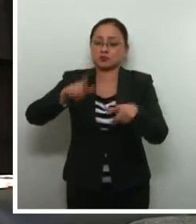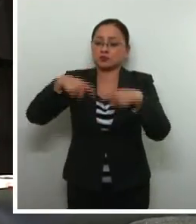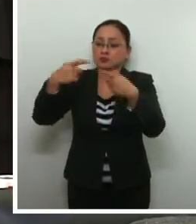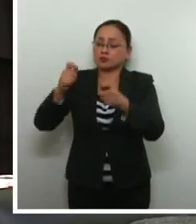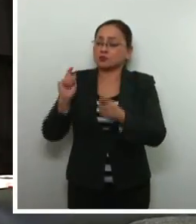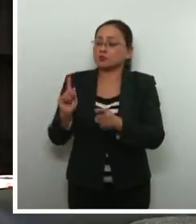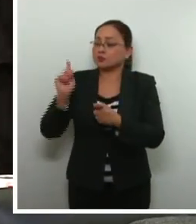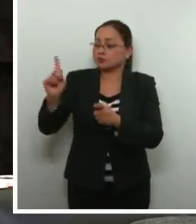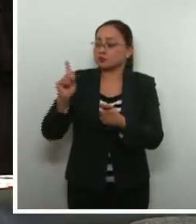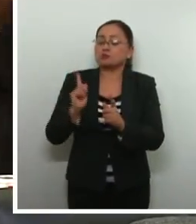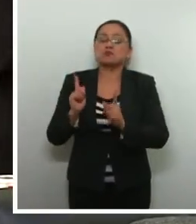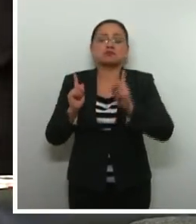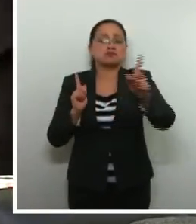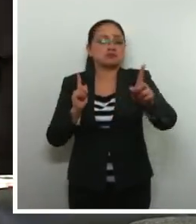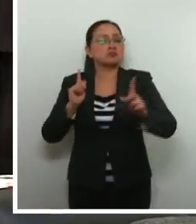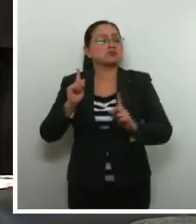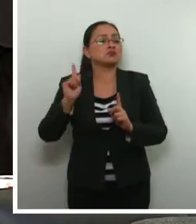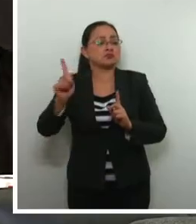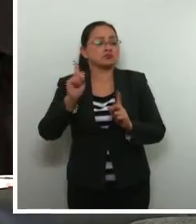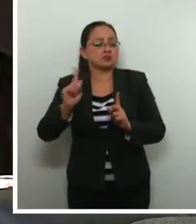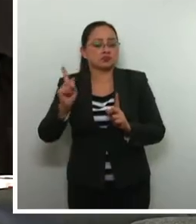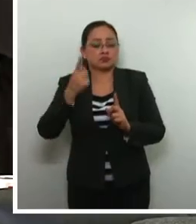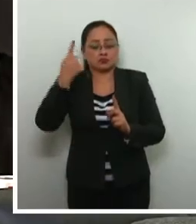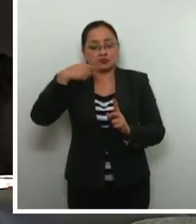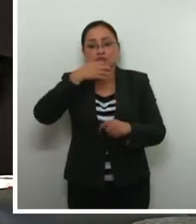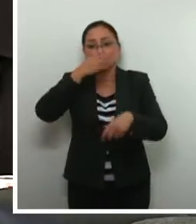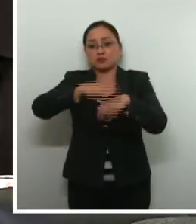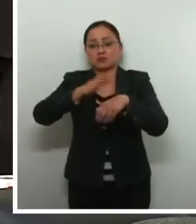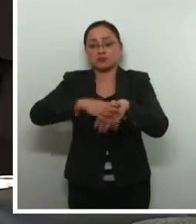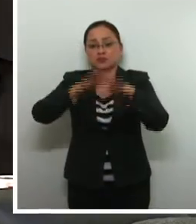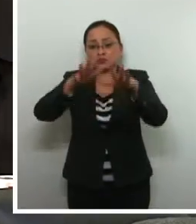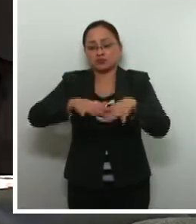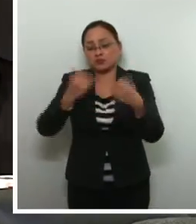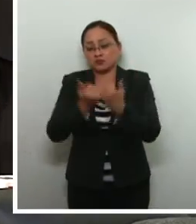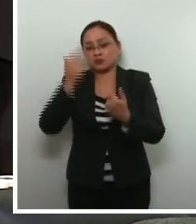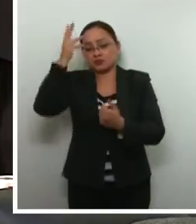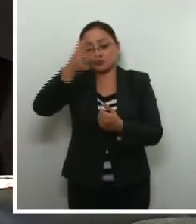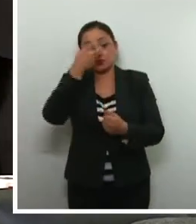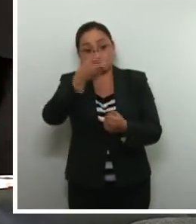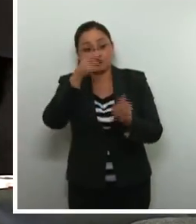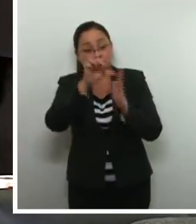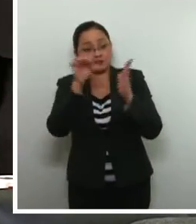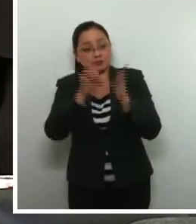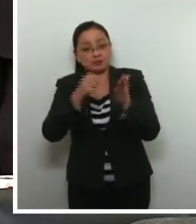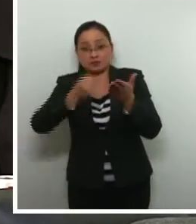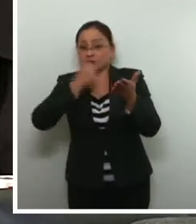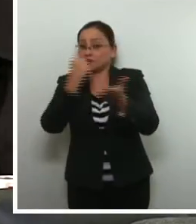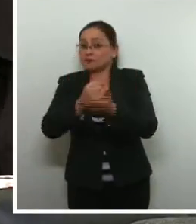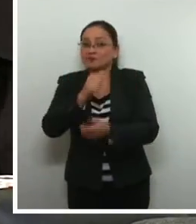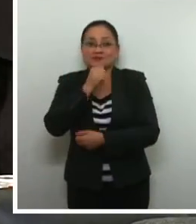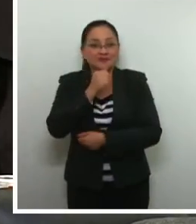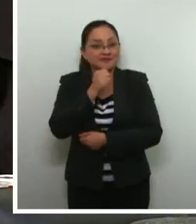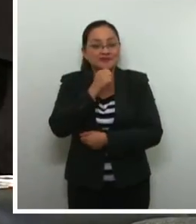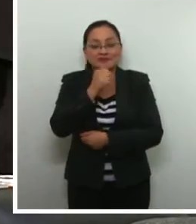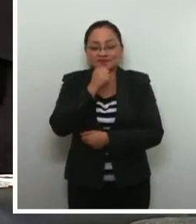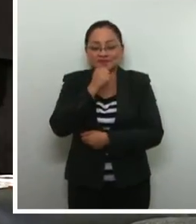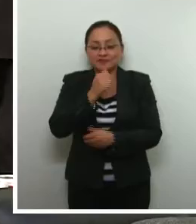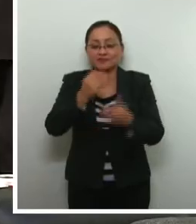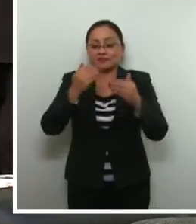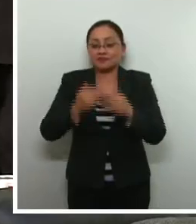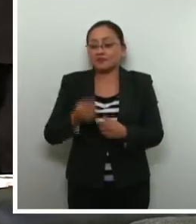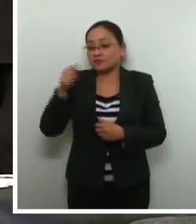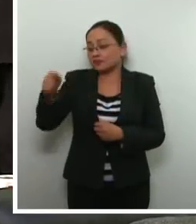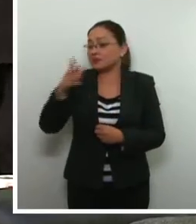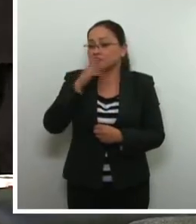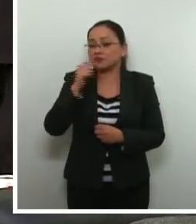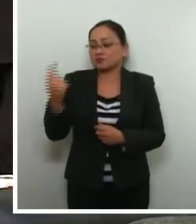nos recordó a la Asamblea y a la posteridad que ese artículo no está aprobado. De lo contrario, usted no